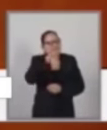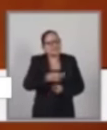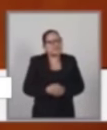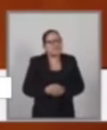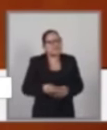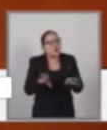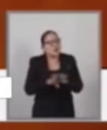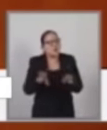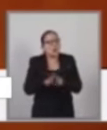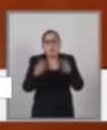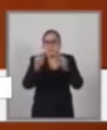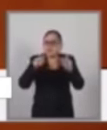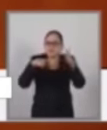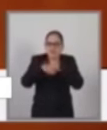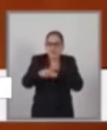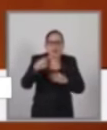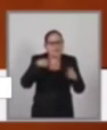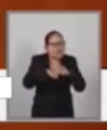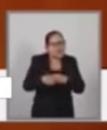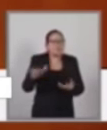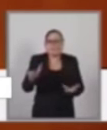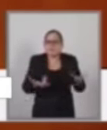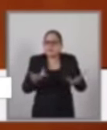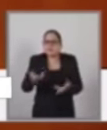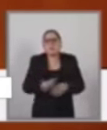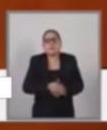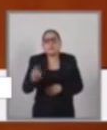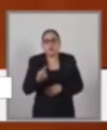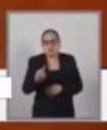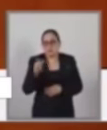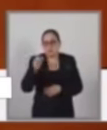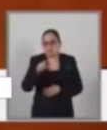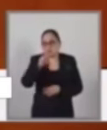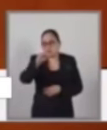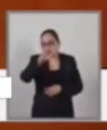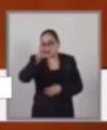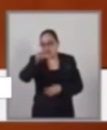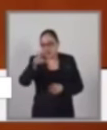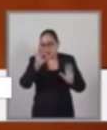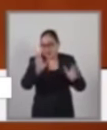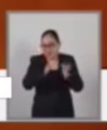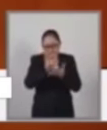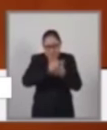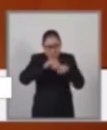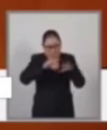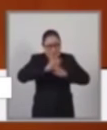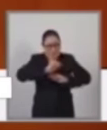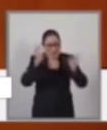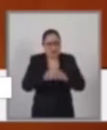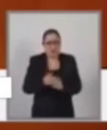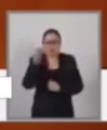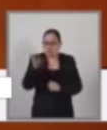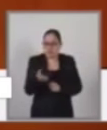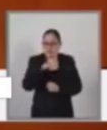claramente, como arar en el mar. Yo felicito a Gertz Manero y le deseo a él el